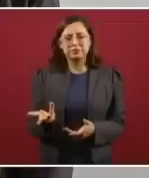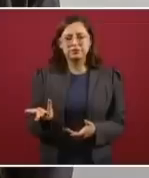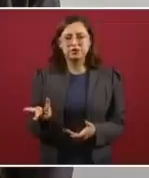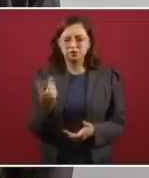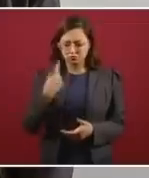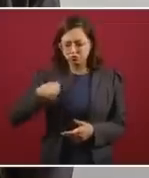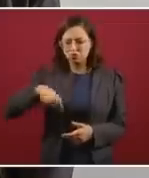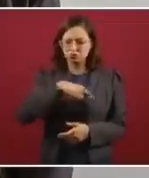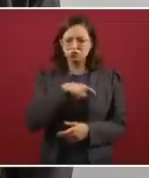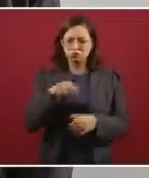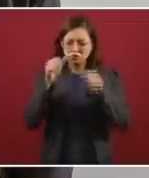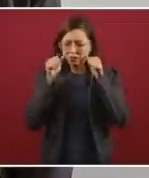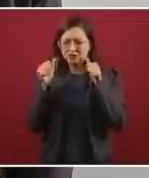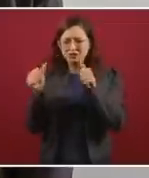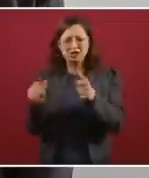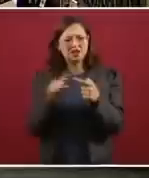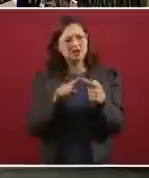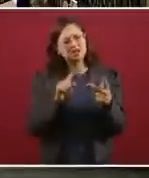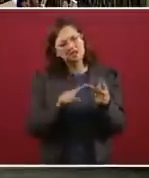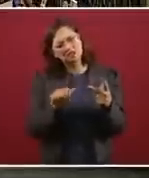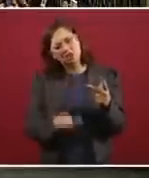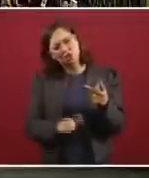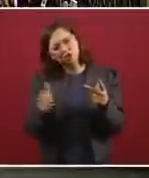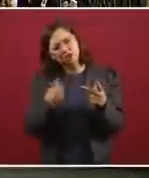estamos atendiendo eso. ¿Qué otra cosa preguntaste?